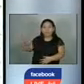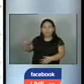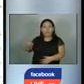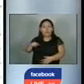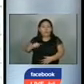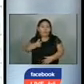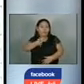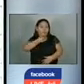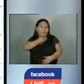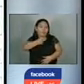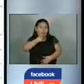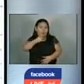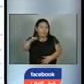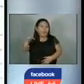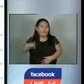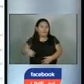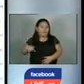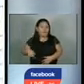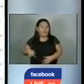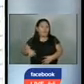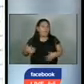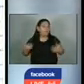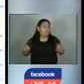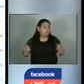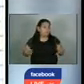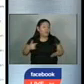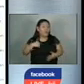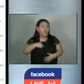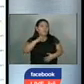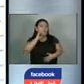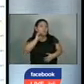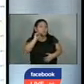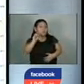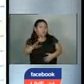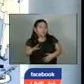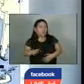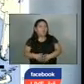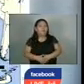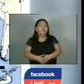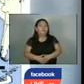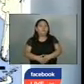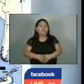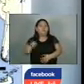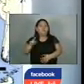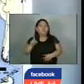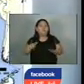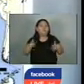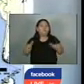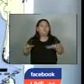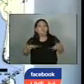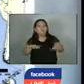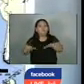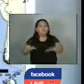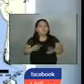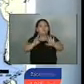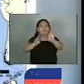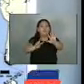una información en desarrollo. Les repito, ahí lo tienen en pantalla. Se trata de un sismo